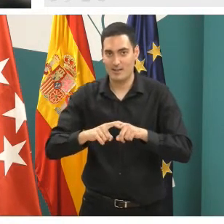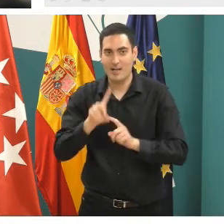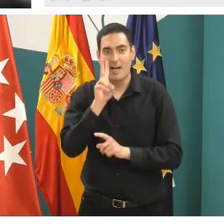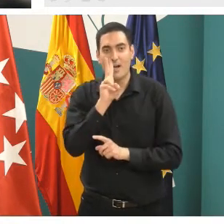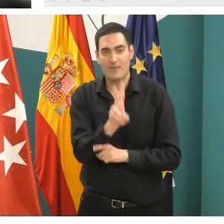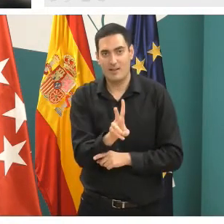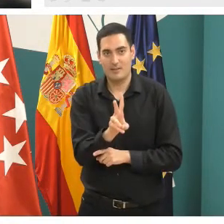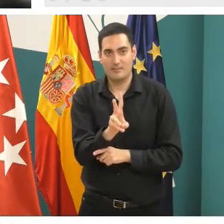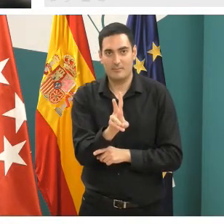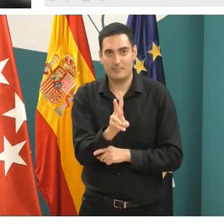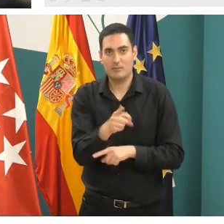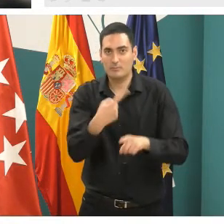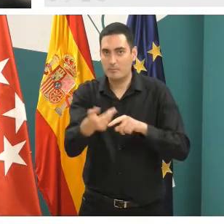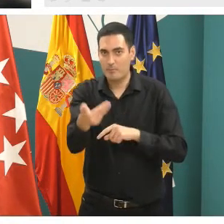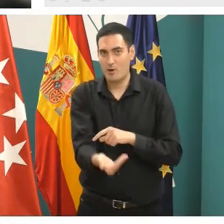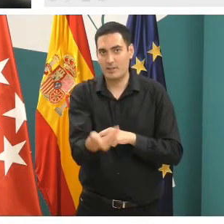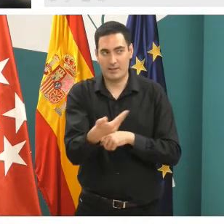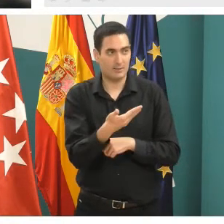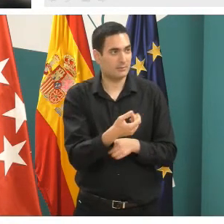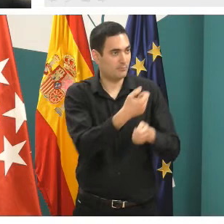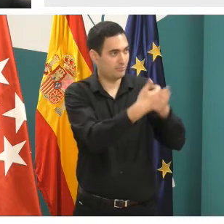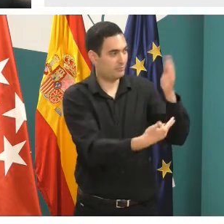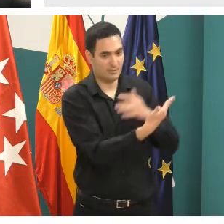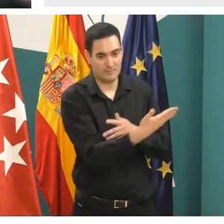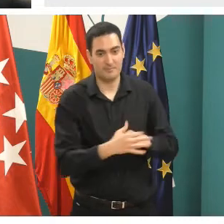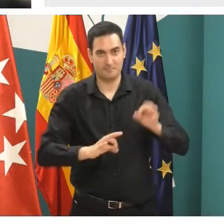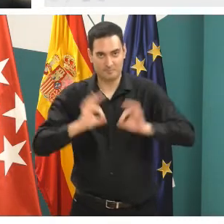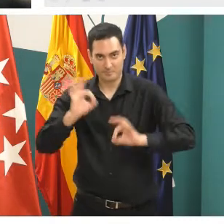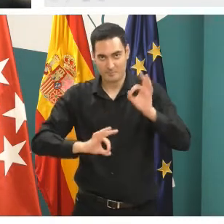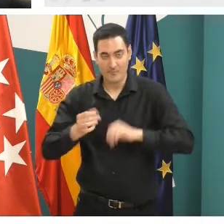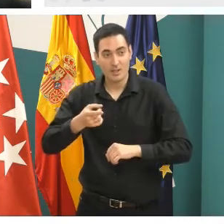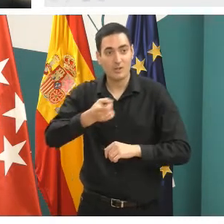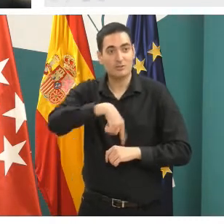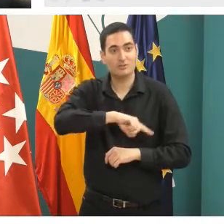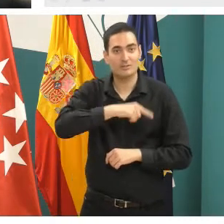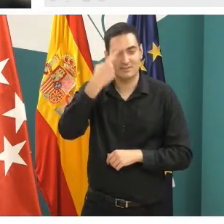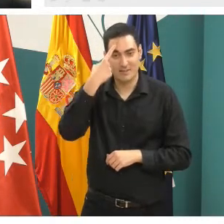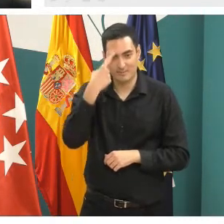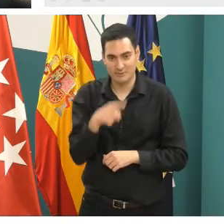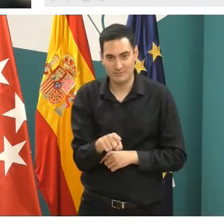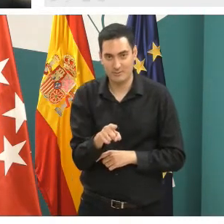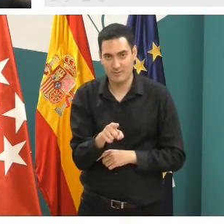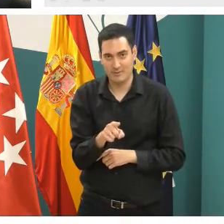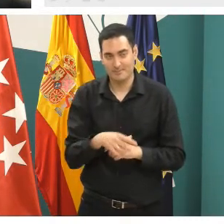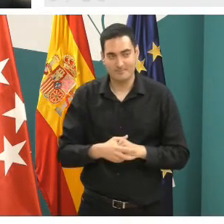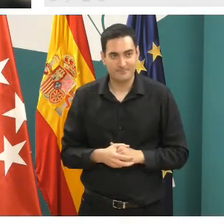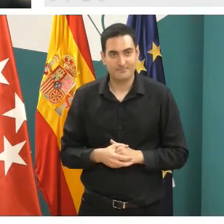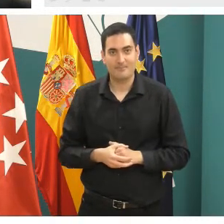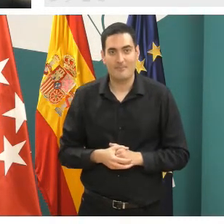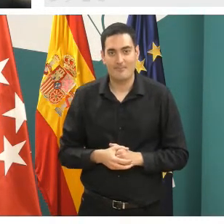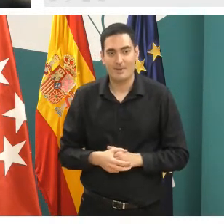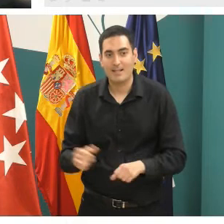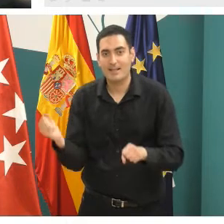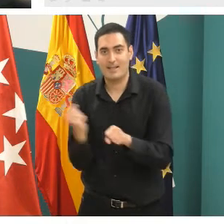las prevalencias de ellas y nosotros sabemos que justamente por